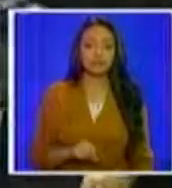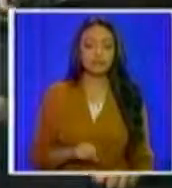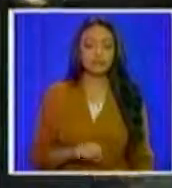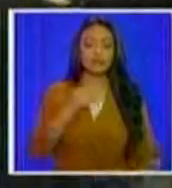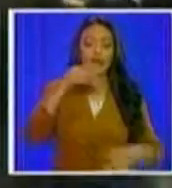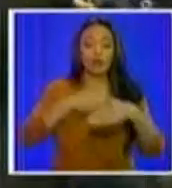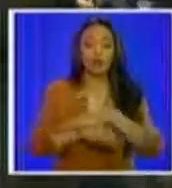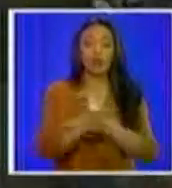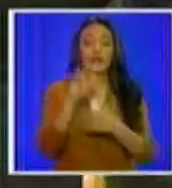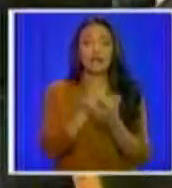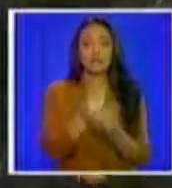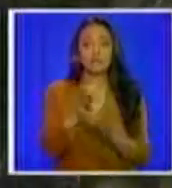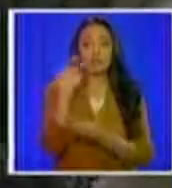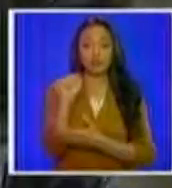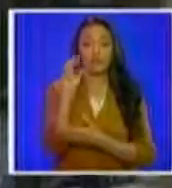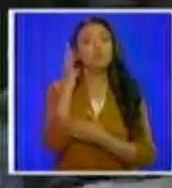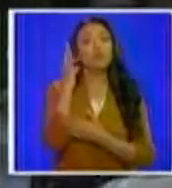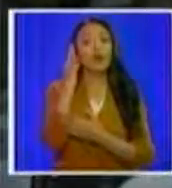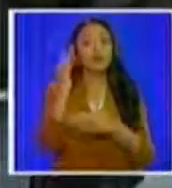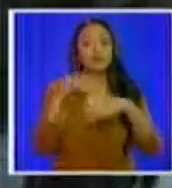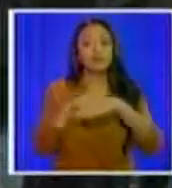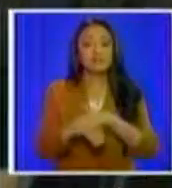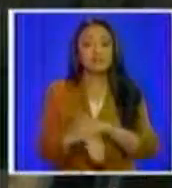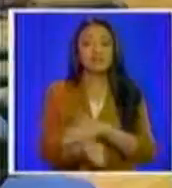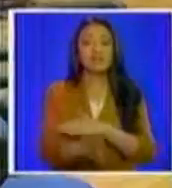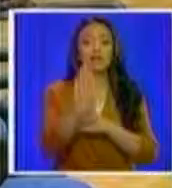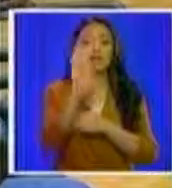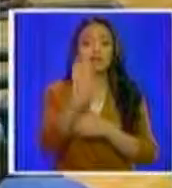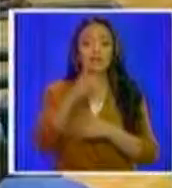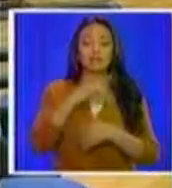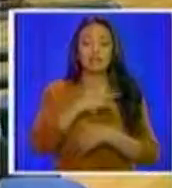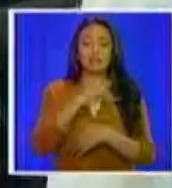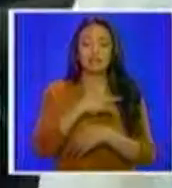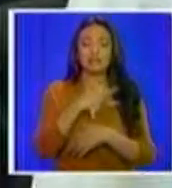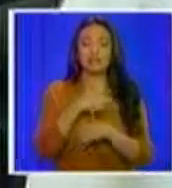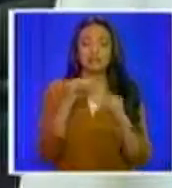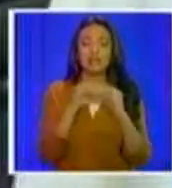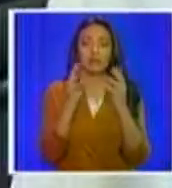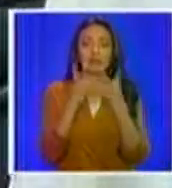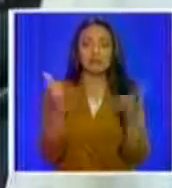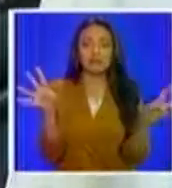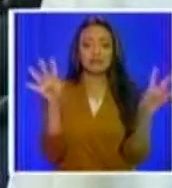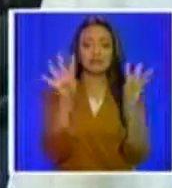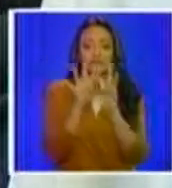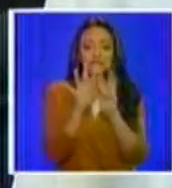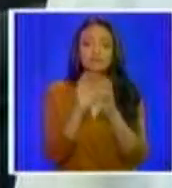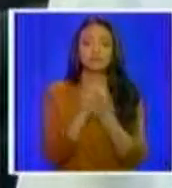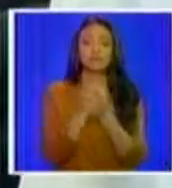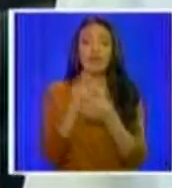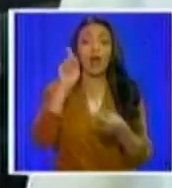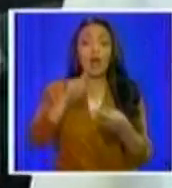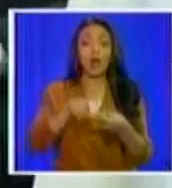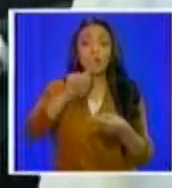Cuando ingresó su compañera de vida, Marta Troya, fue un momento emotivo en la sala. El velatorio será hasta el próximo martes.